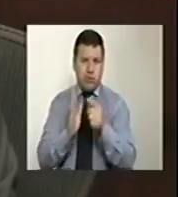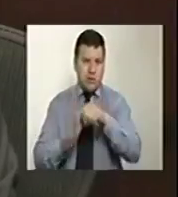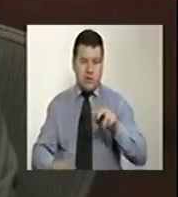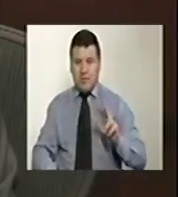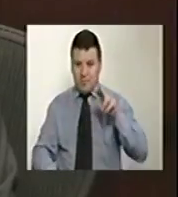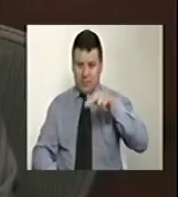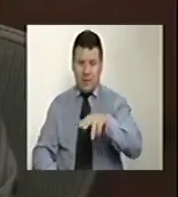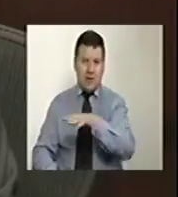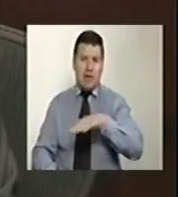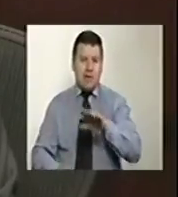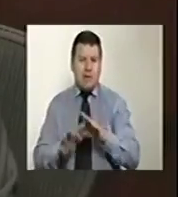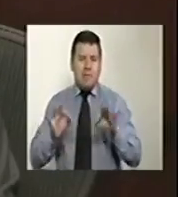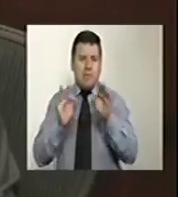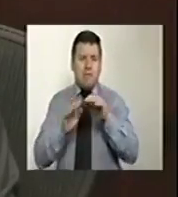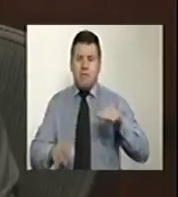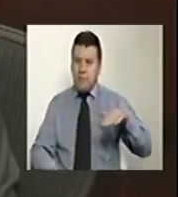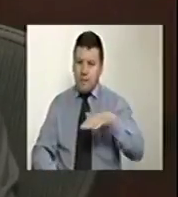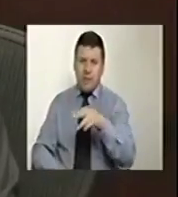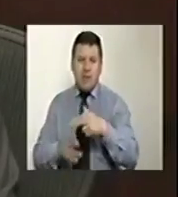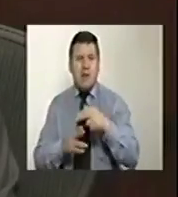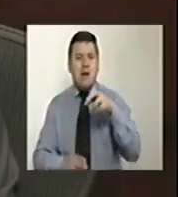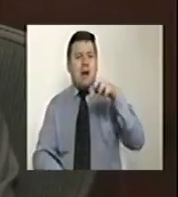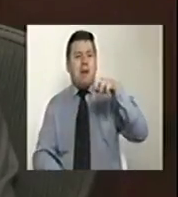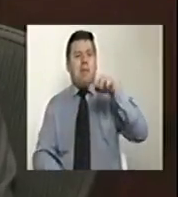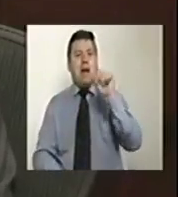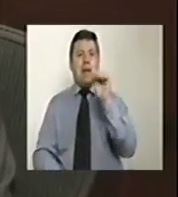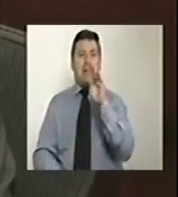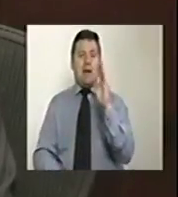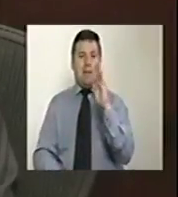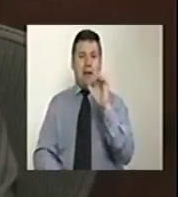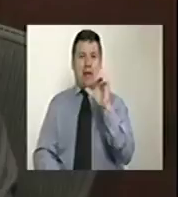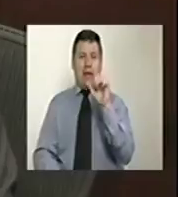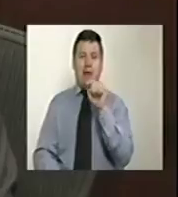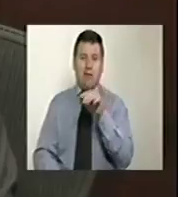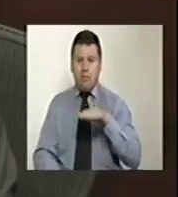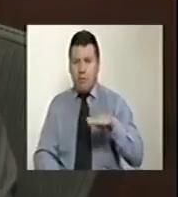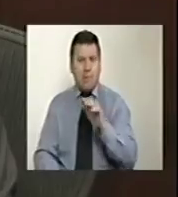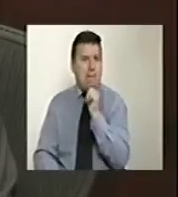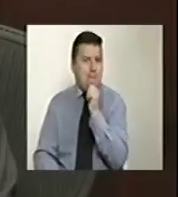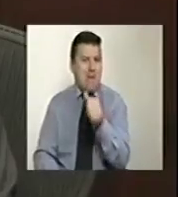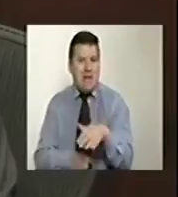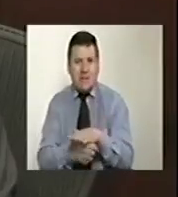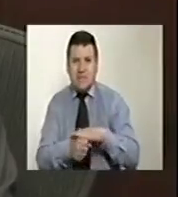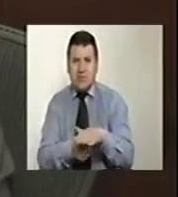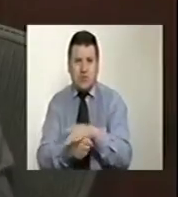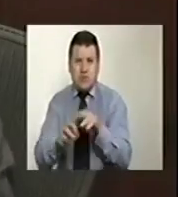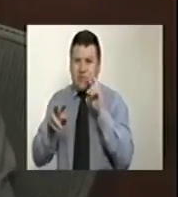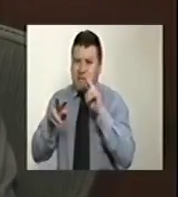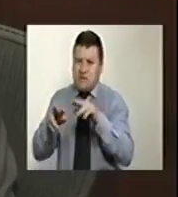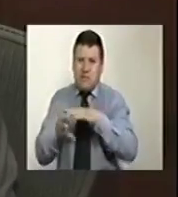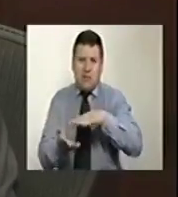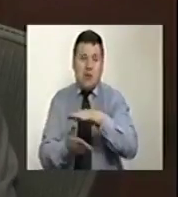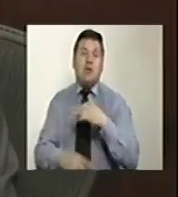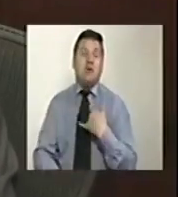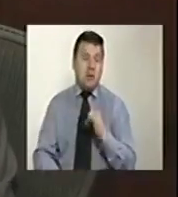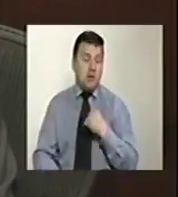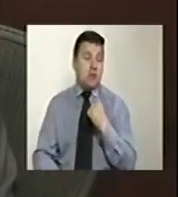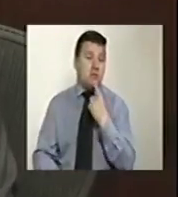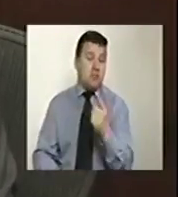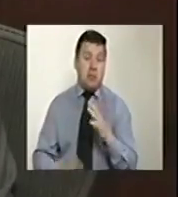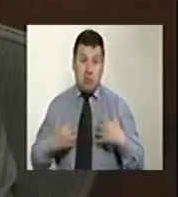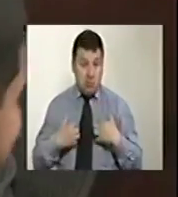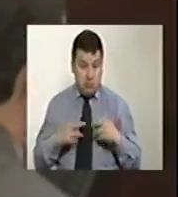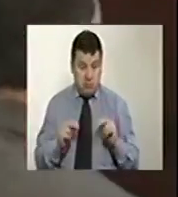vía, especialmente en el tramo La Plata Belén, porque se encuentra en las peores situaciones. Yo he dicho, sin